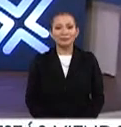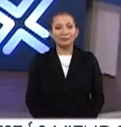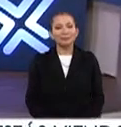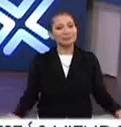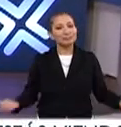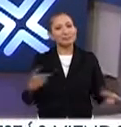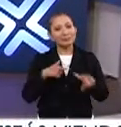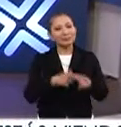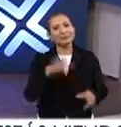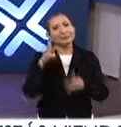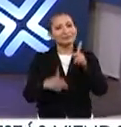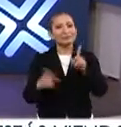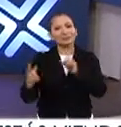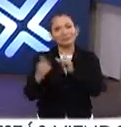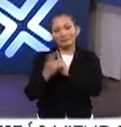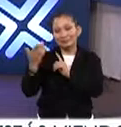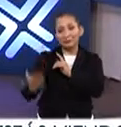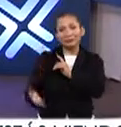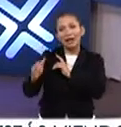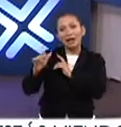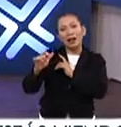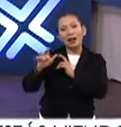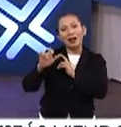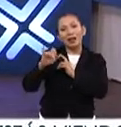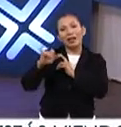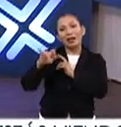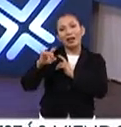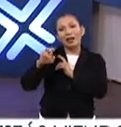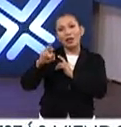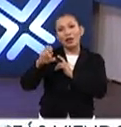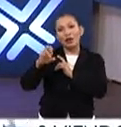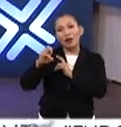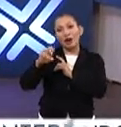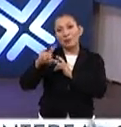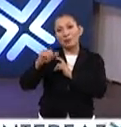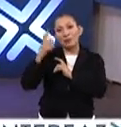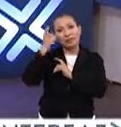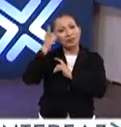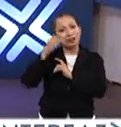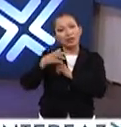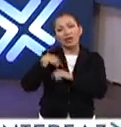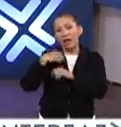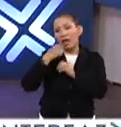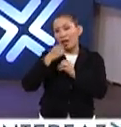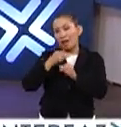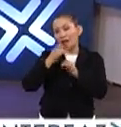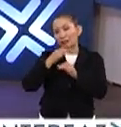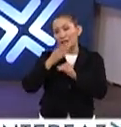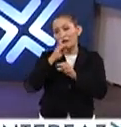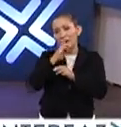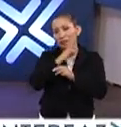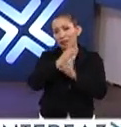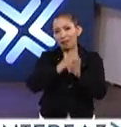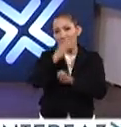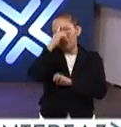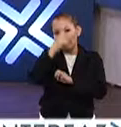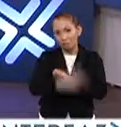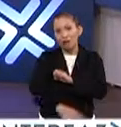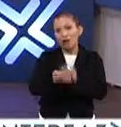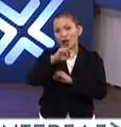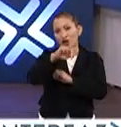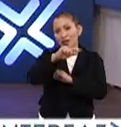Y bueno, continuamos platicando con don Alejandro Ramos, director de la agencia de noticias del Estado mexicano